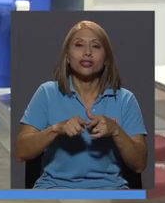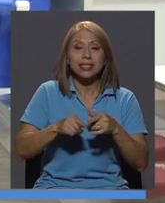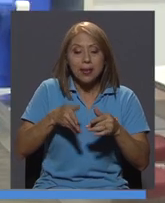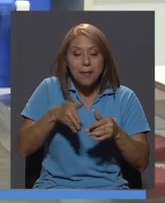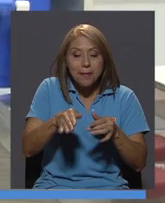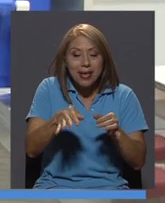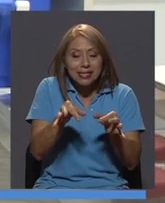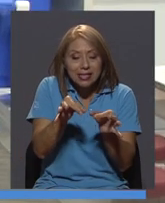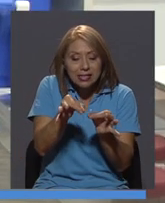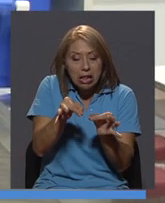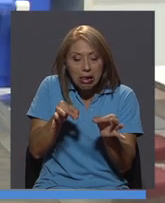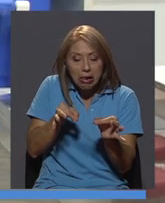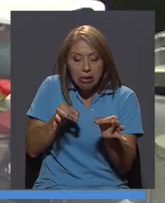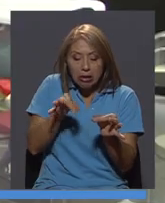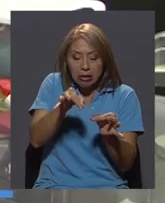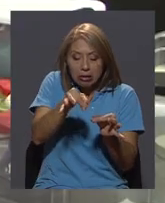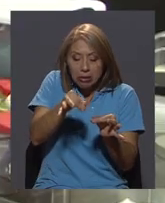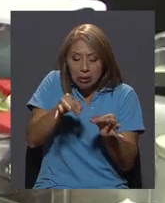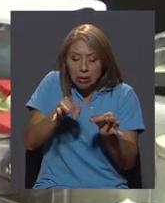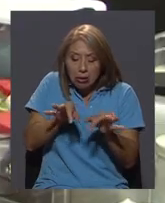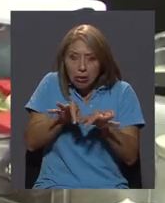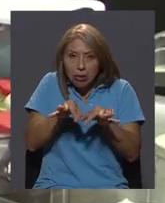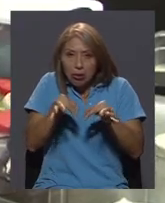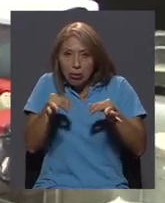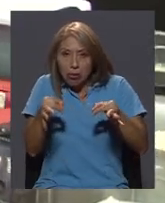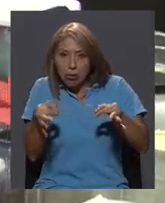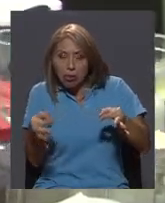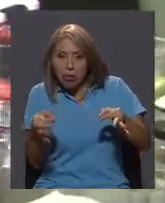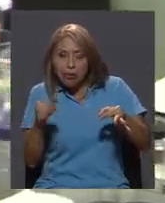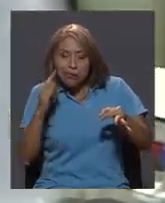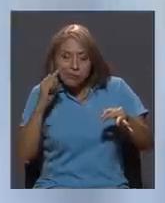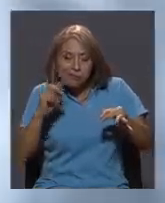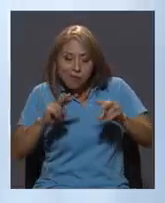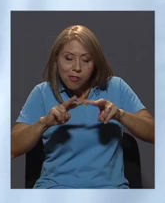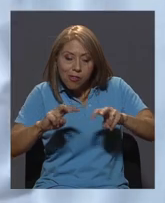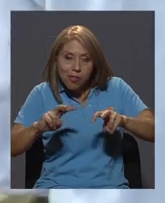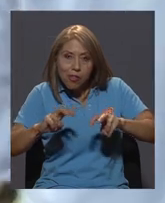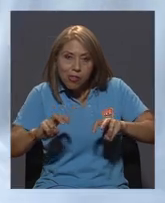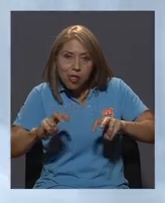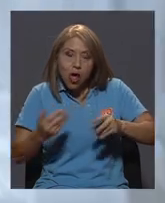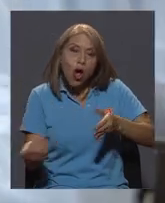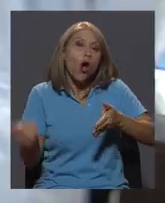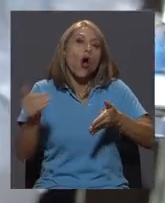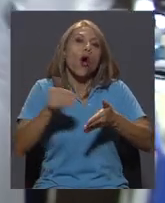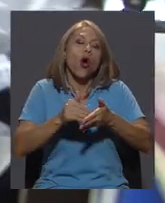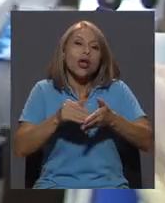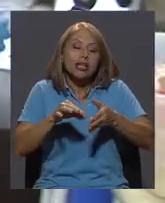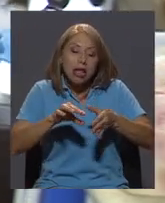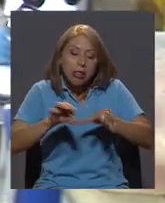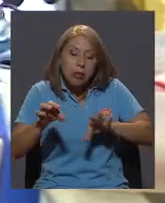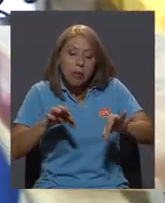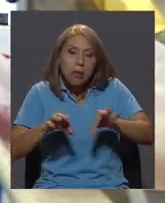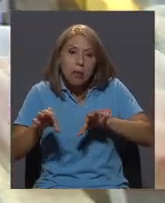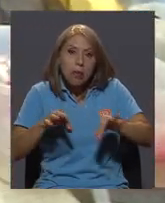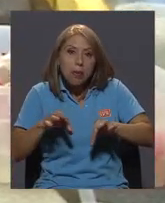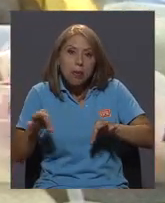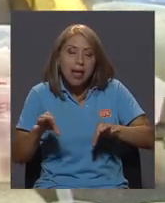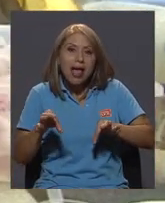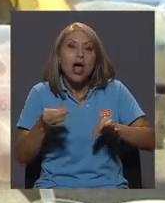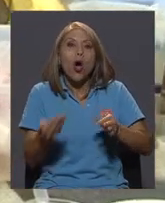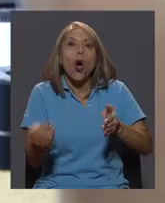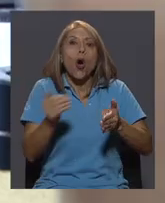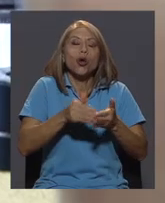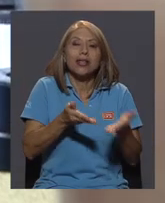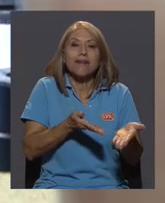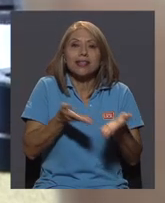peces cuando ya los peces dañó y cerrados peso el peso otra vez y así sin ningún contenido dentro